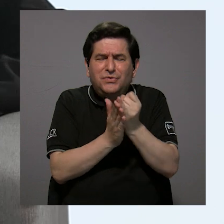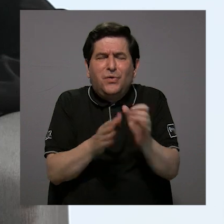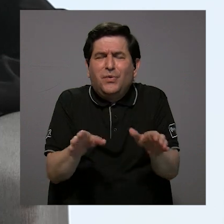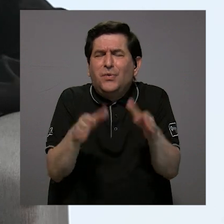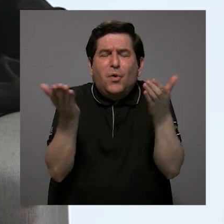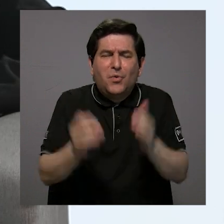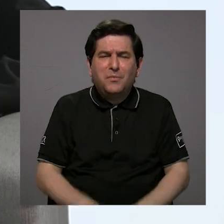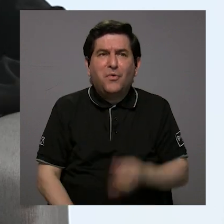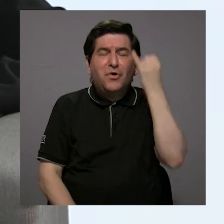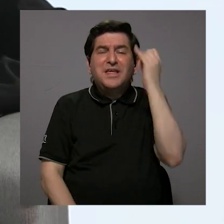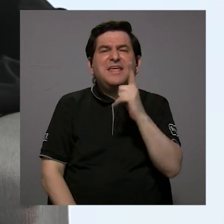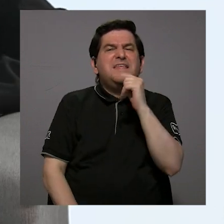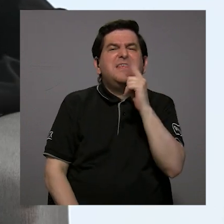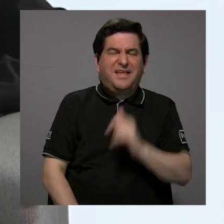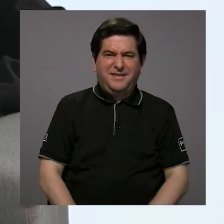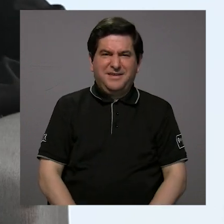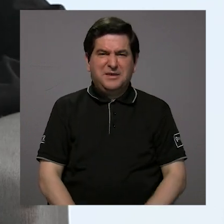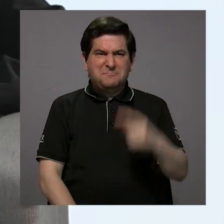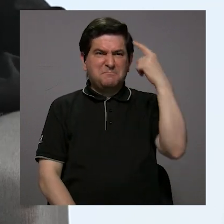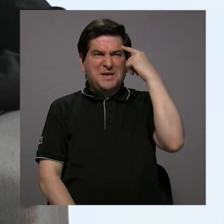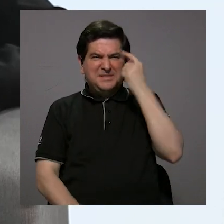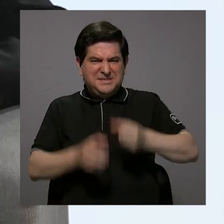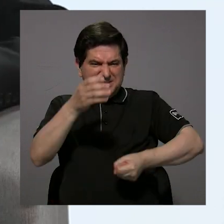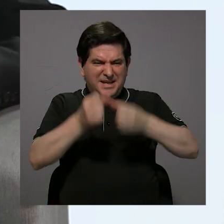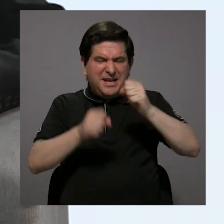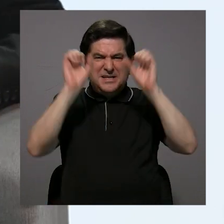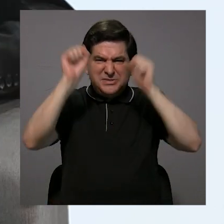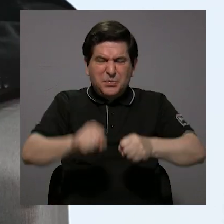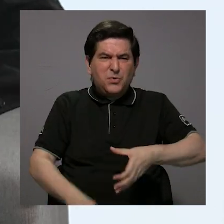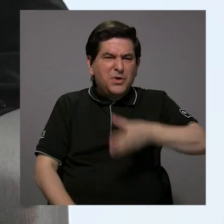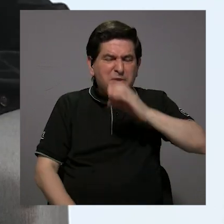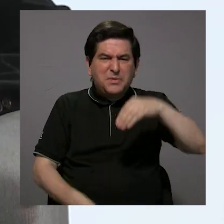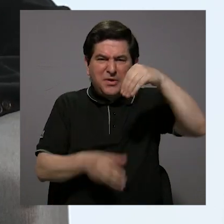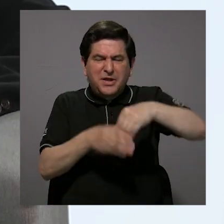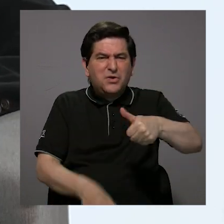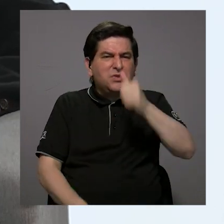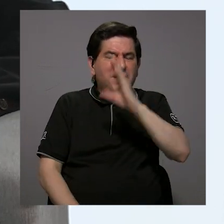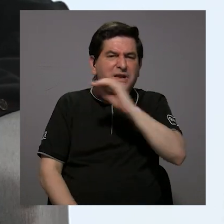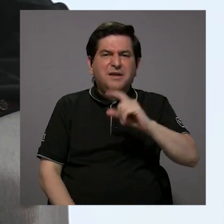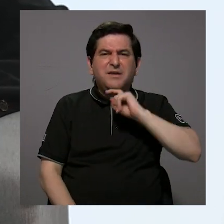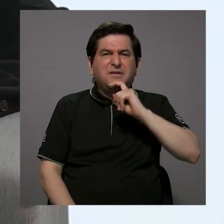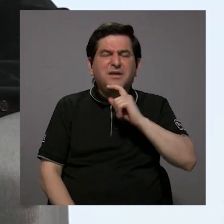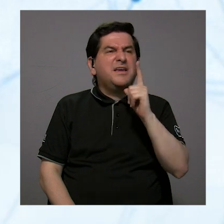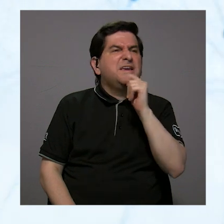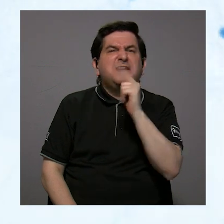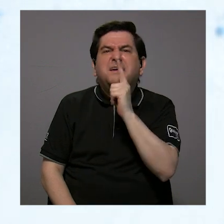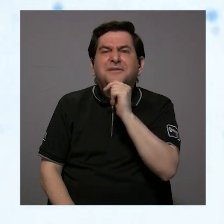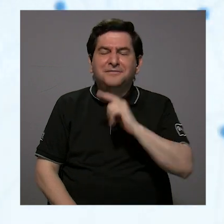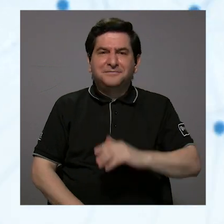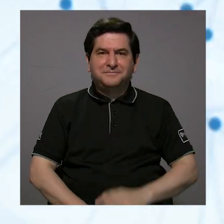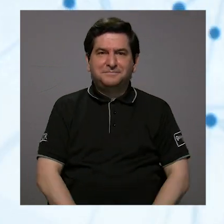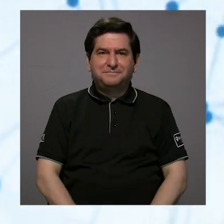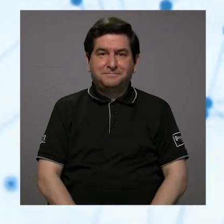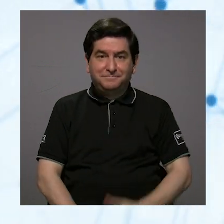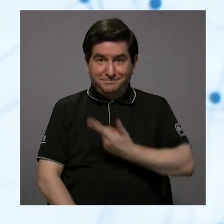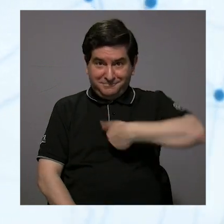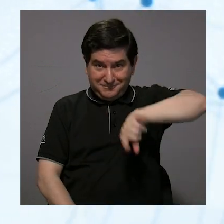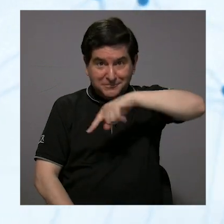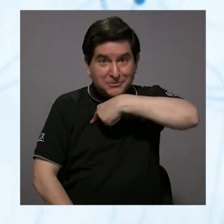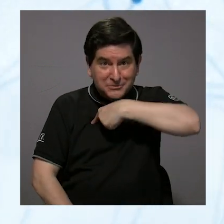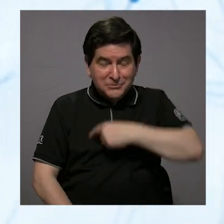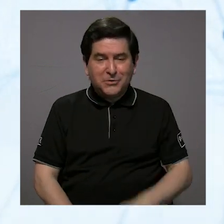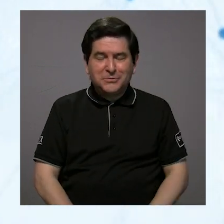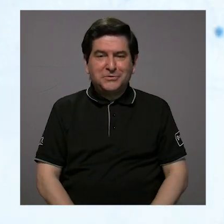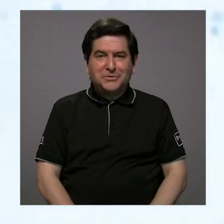investigación? ¿Iniciativa de quién? ¿A quién se le ocurrió que la leche puede ser una bebida hidratante, Luis Fernando? Bueno,